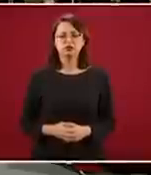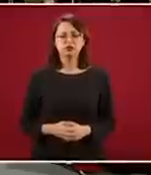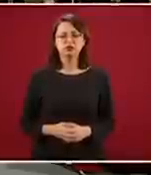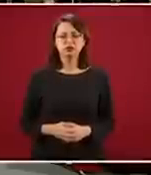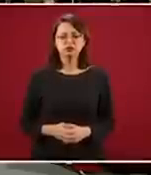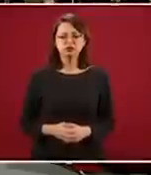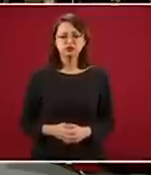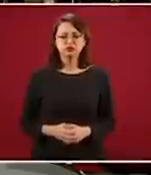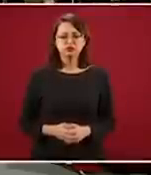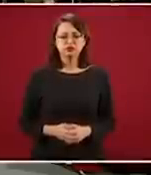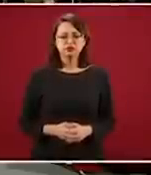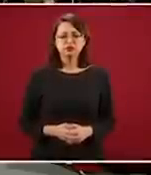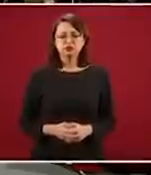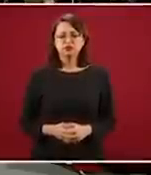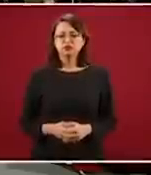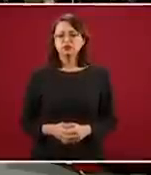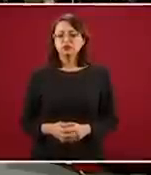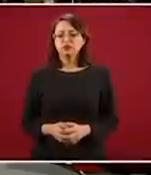Muy bien.